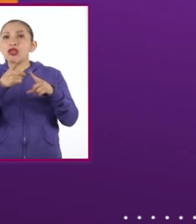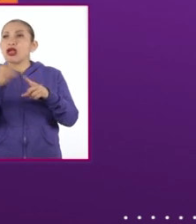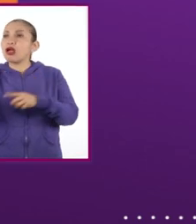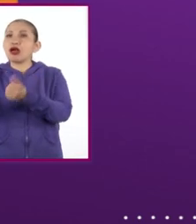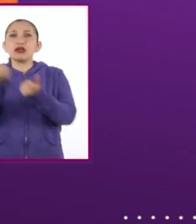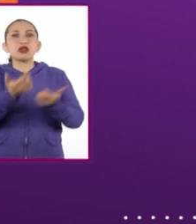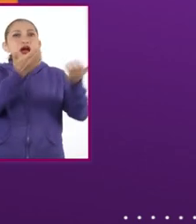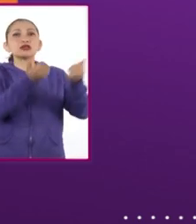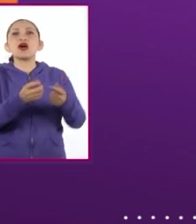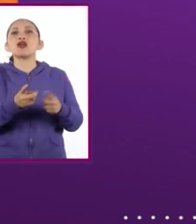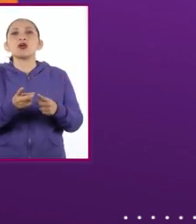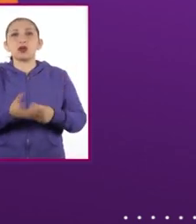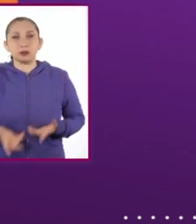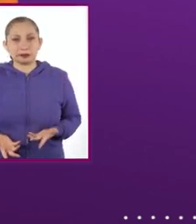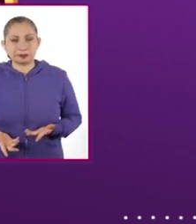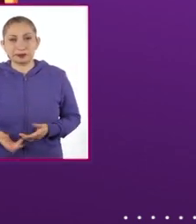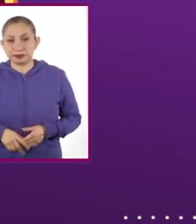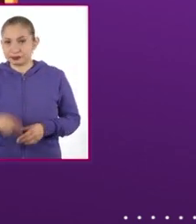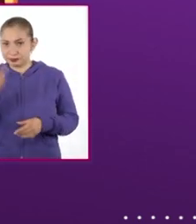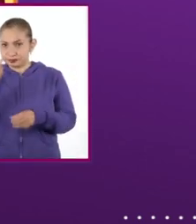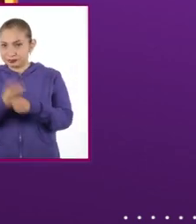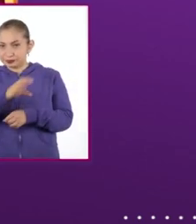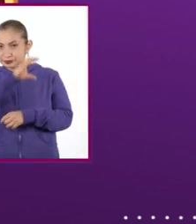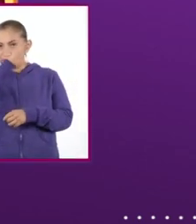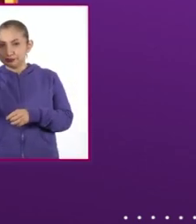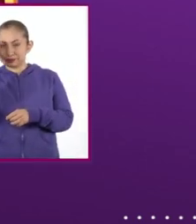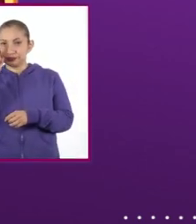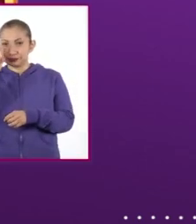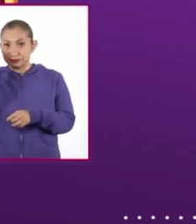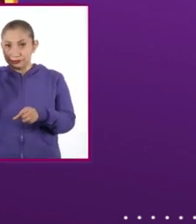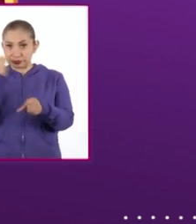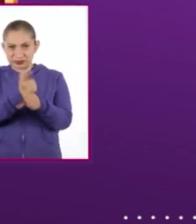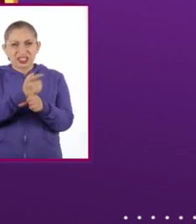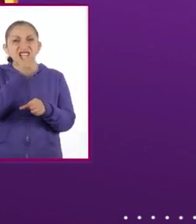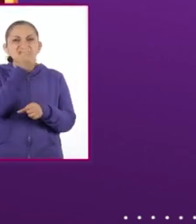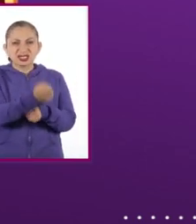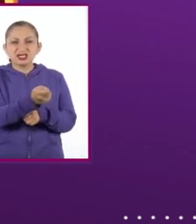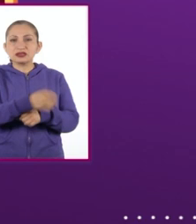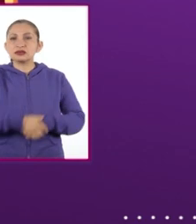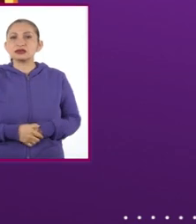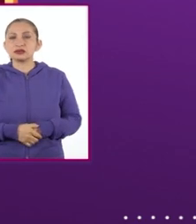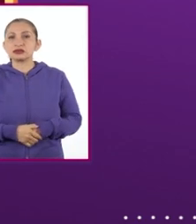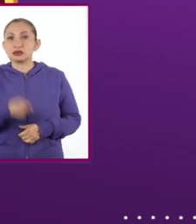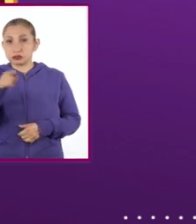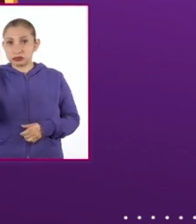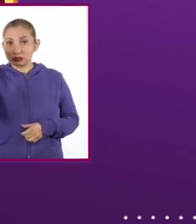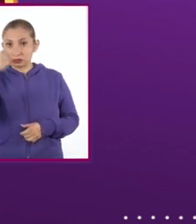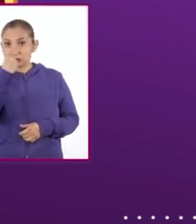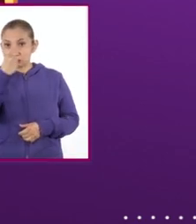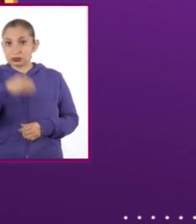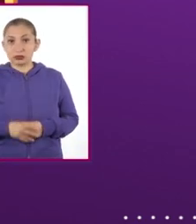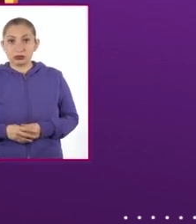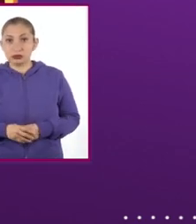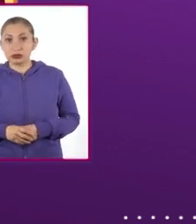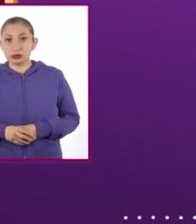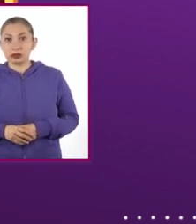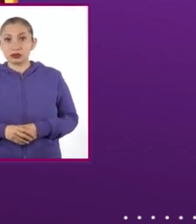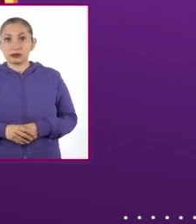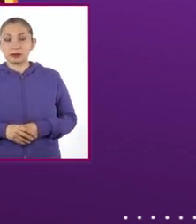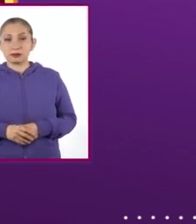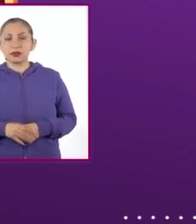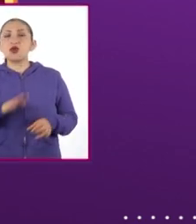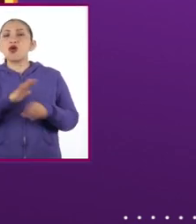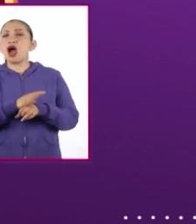ingredientes? En esta segunda imagen, ¿identifican qué es? ¿Lo han comido?